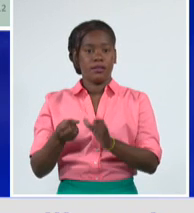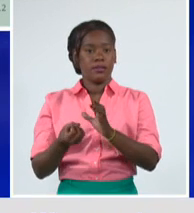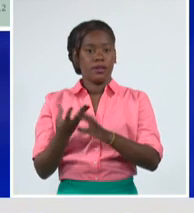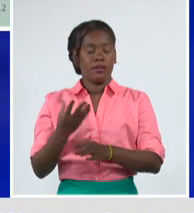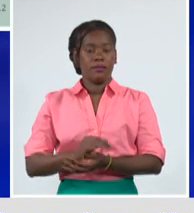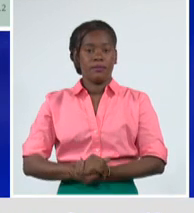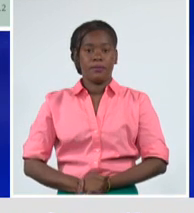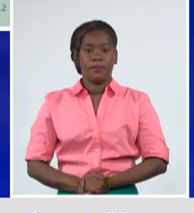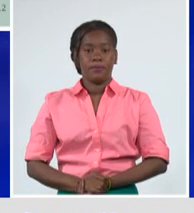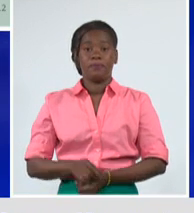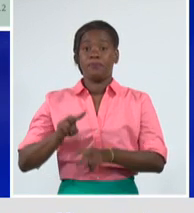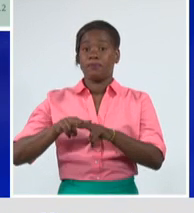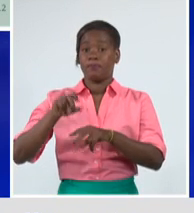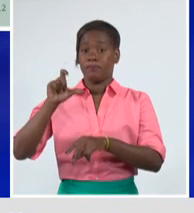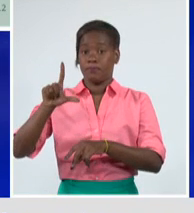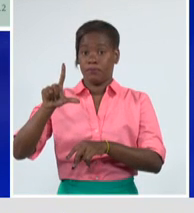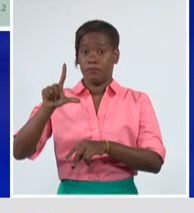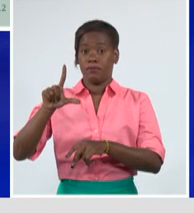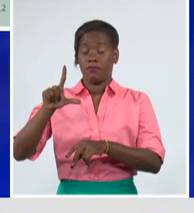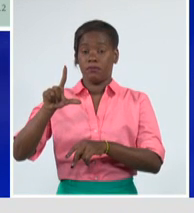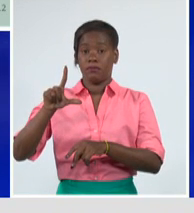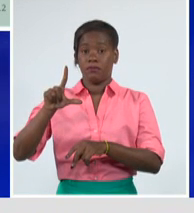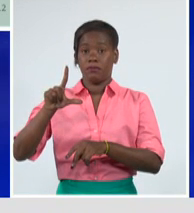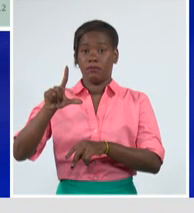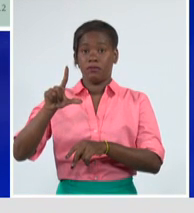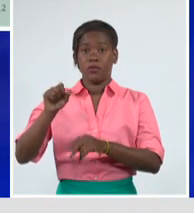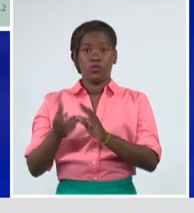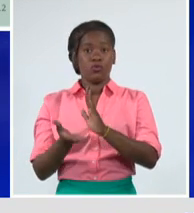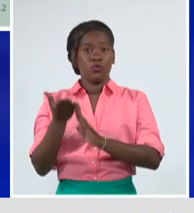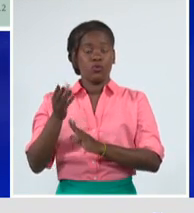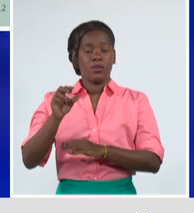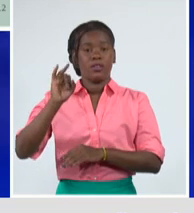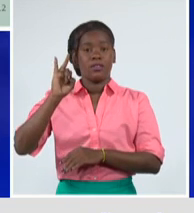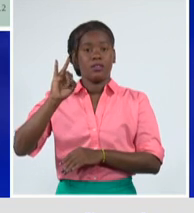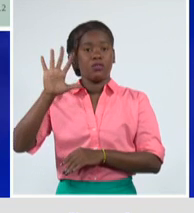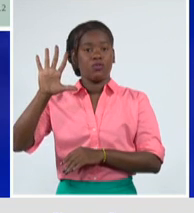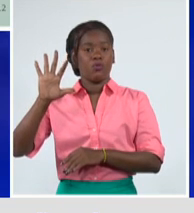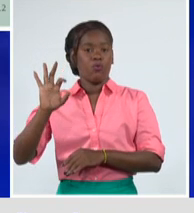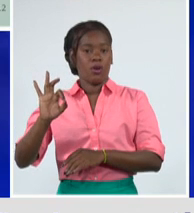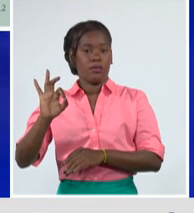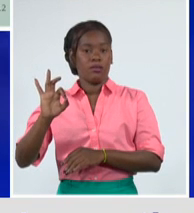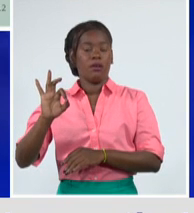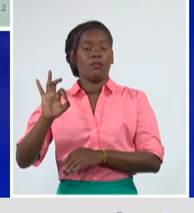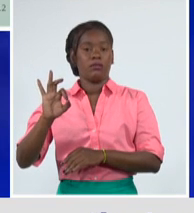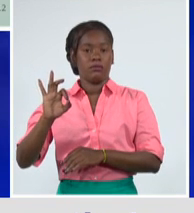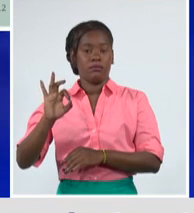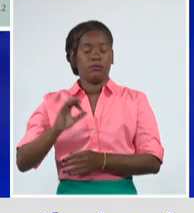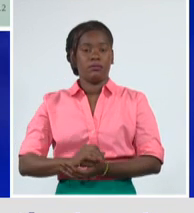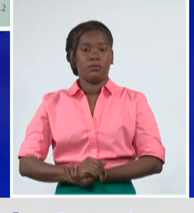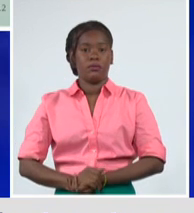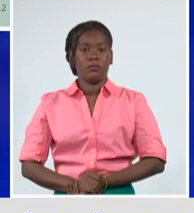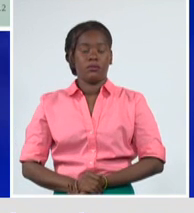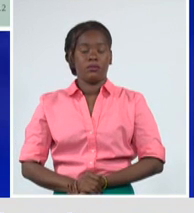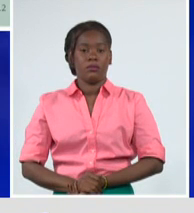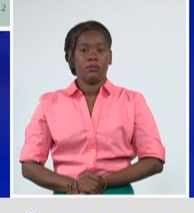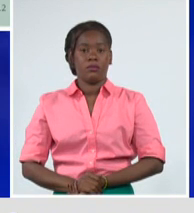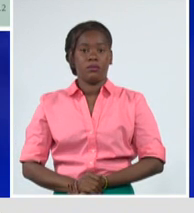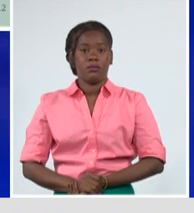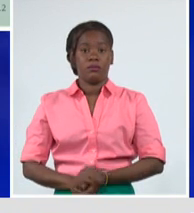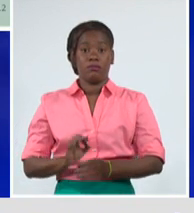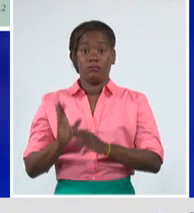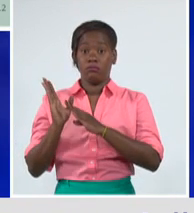Holguín incrementa los casos, 157 más, 750 en total. Las cifras mayores ayer